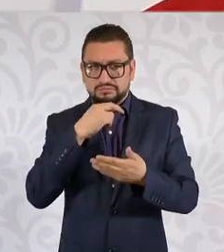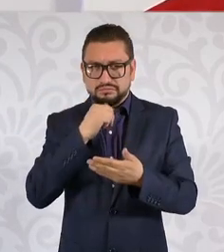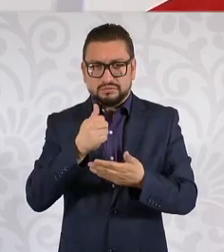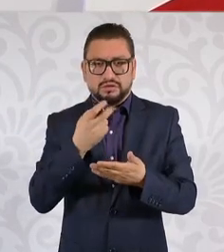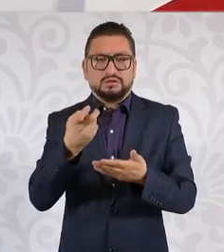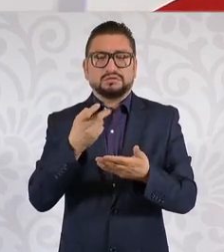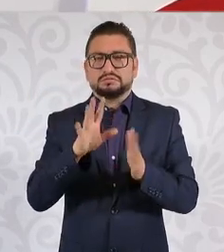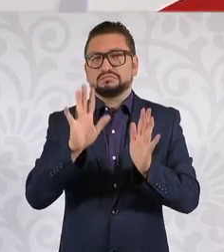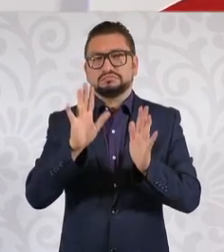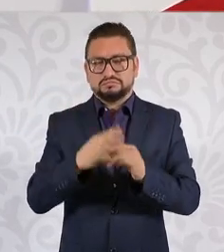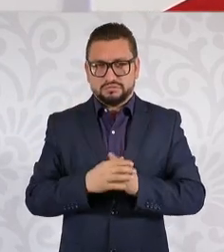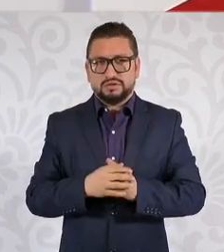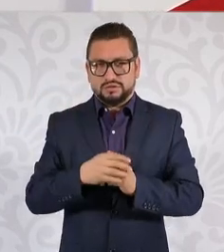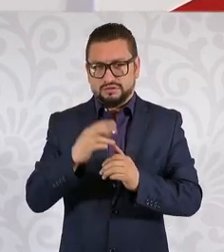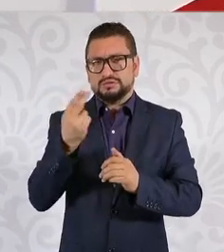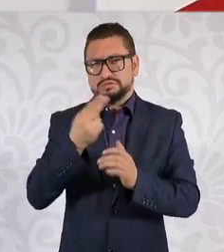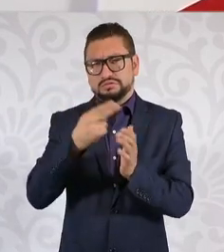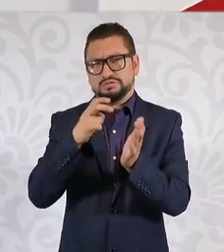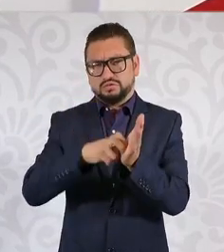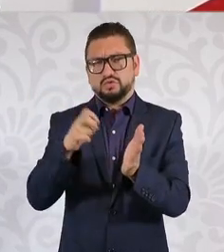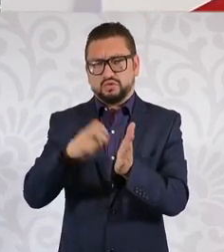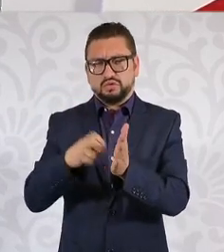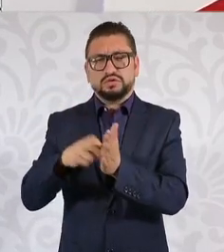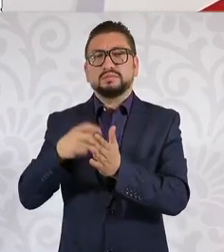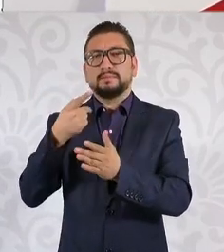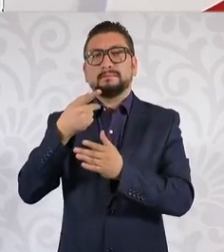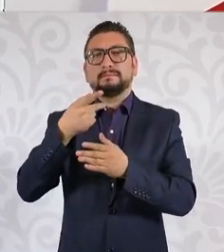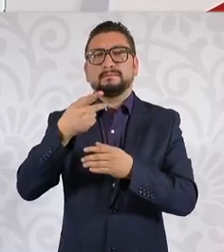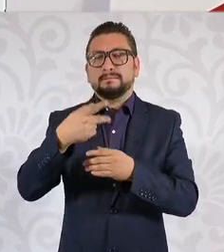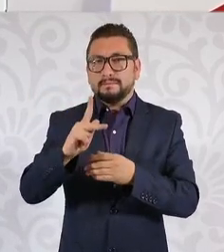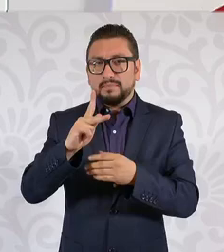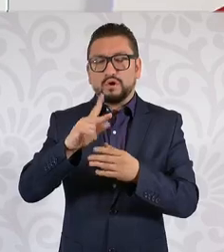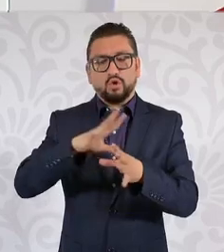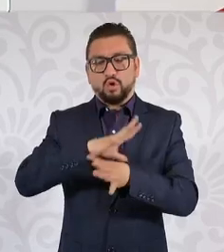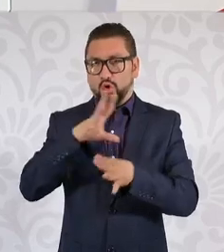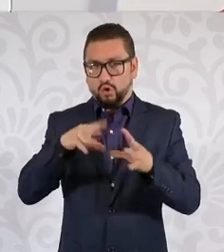Y bueno, hay que corregir esa parte, pero de todas maneras no invalida